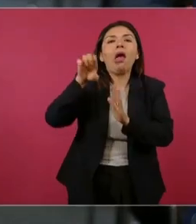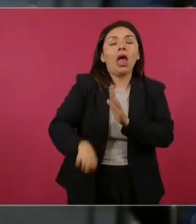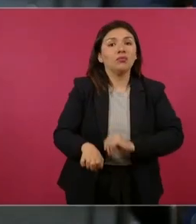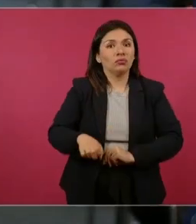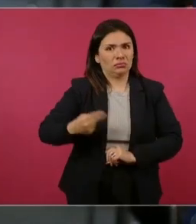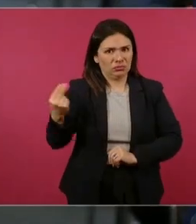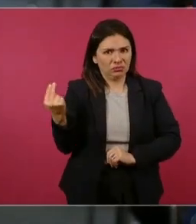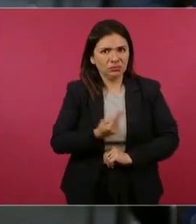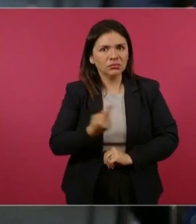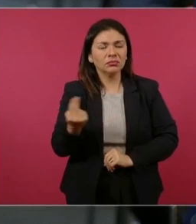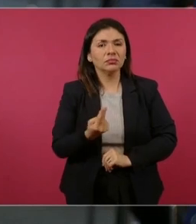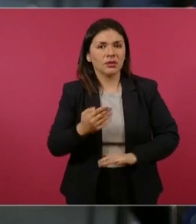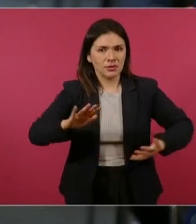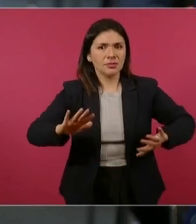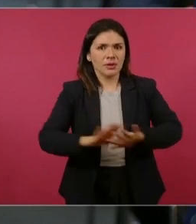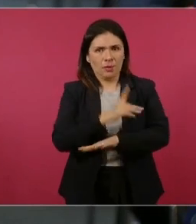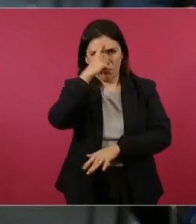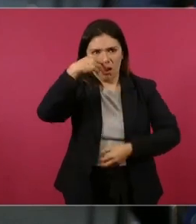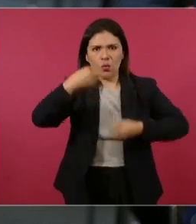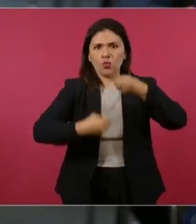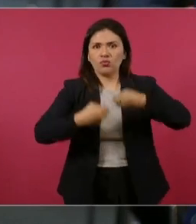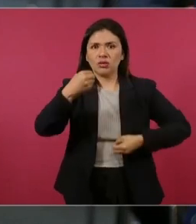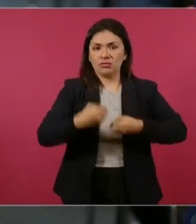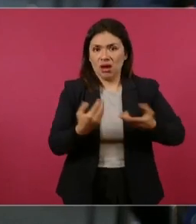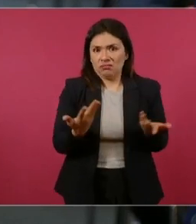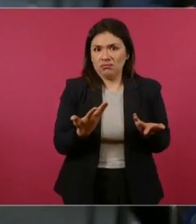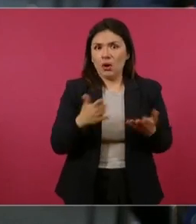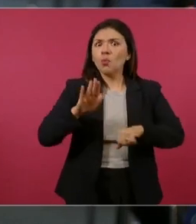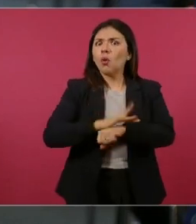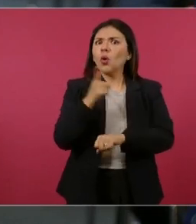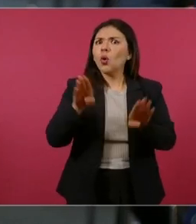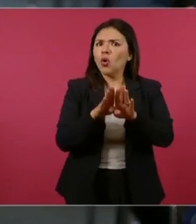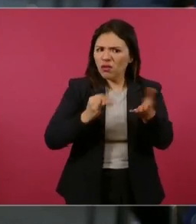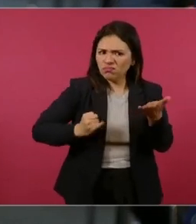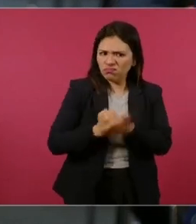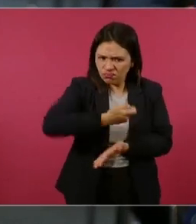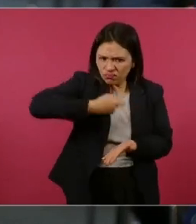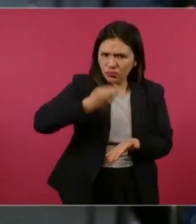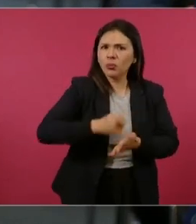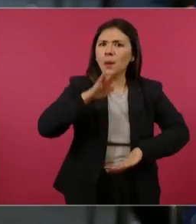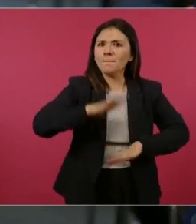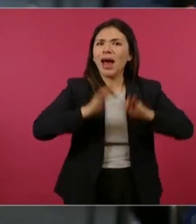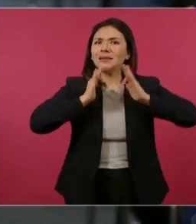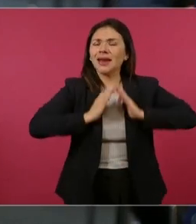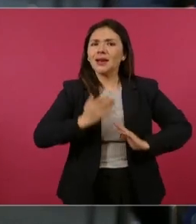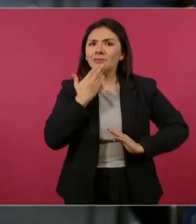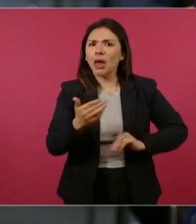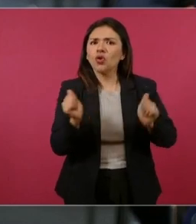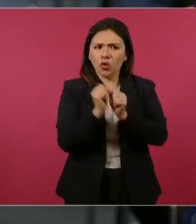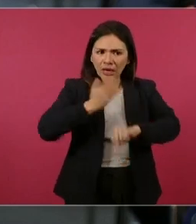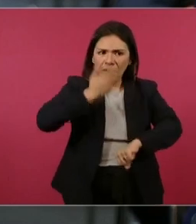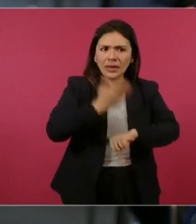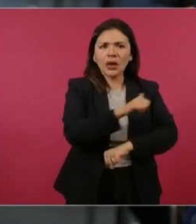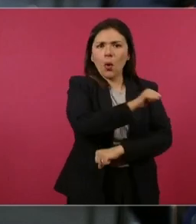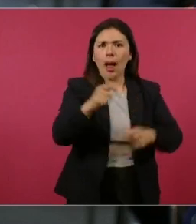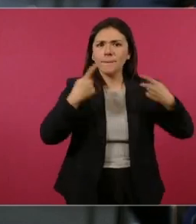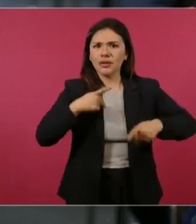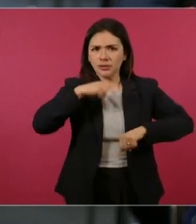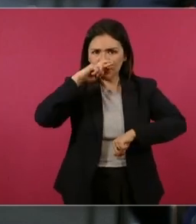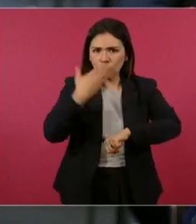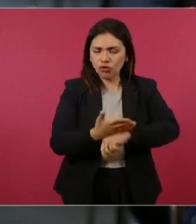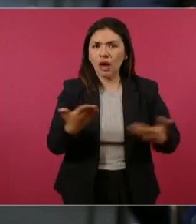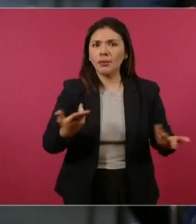sea necesario pues esta reforma al Poder Judicial, ya que para una impartición plena y satisfactoria se castiga a los delincuentes y se